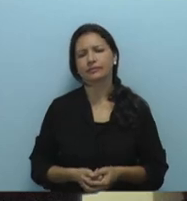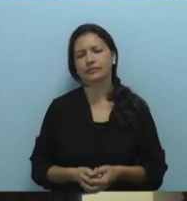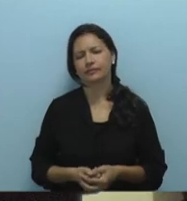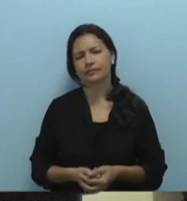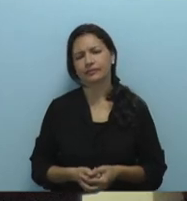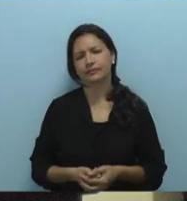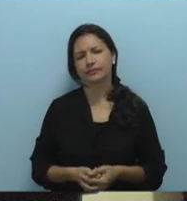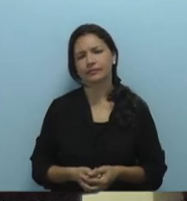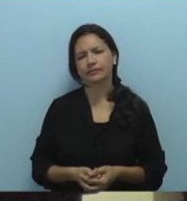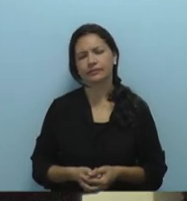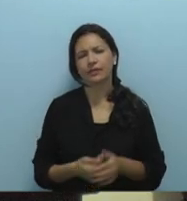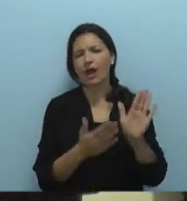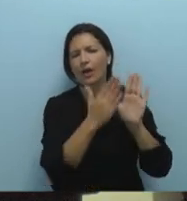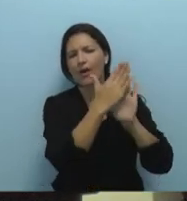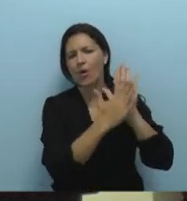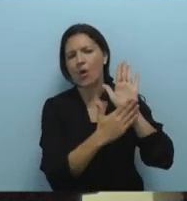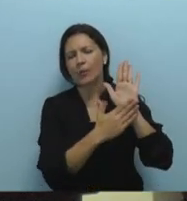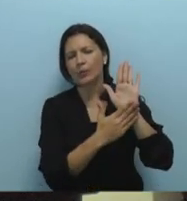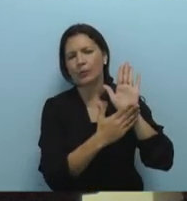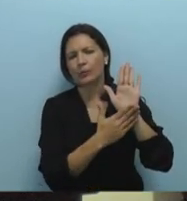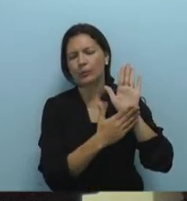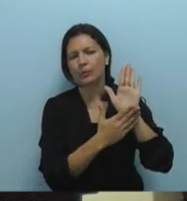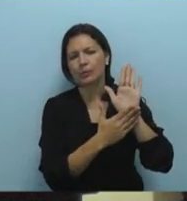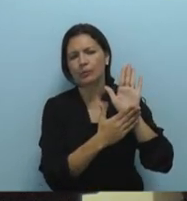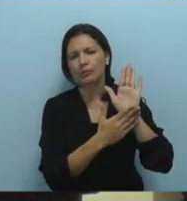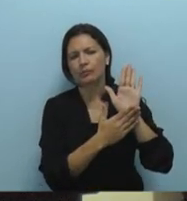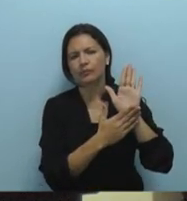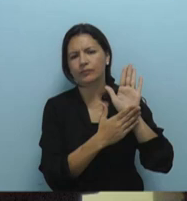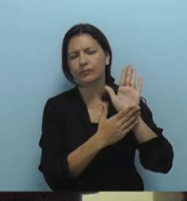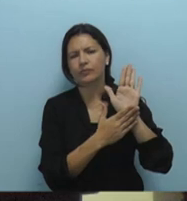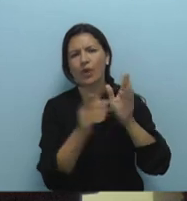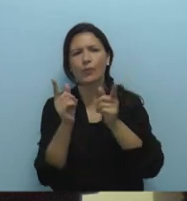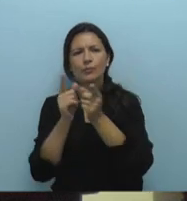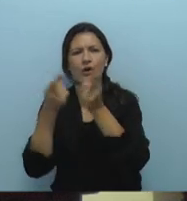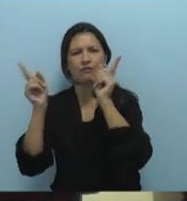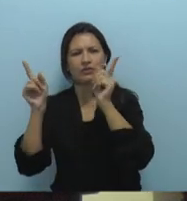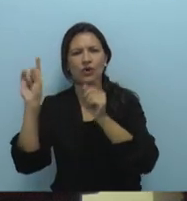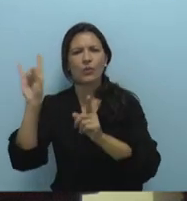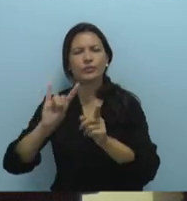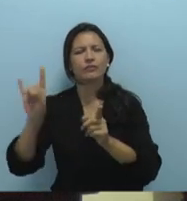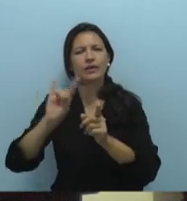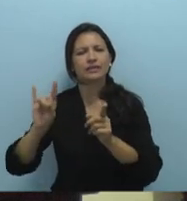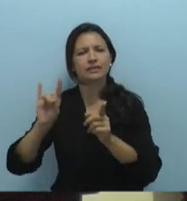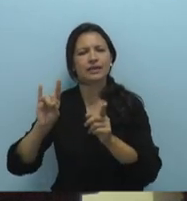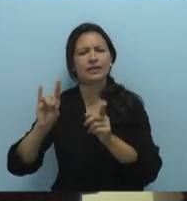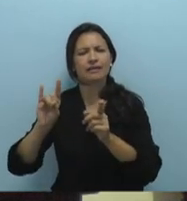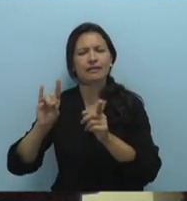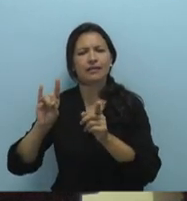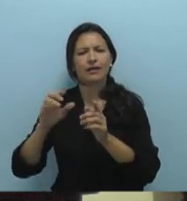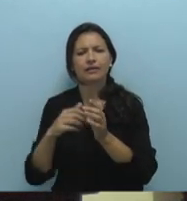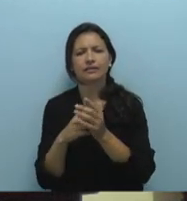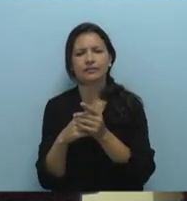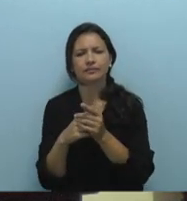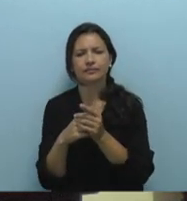Latinoamérica, que muestran claramente que el profesor titular de dedicación exclusiva, que es el